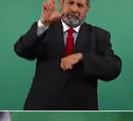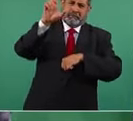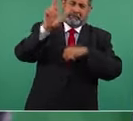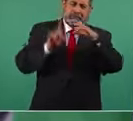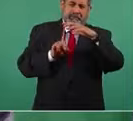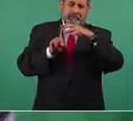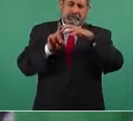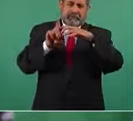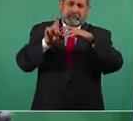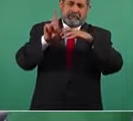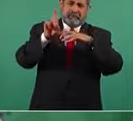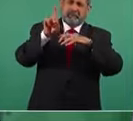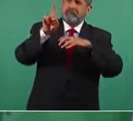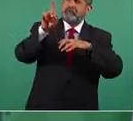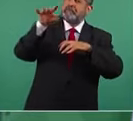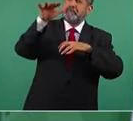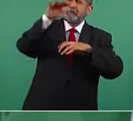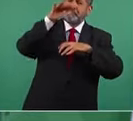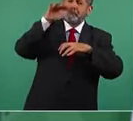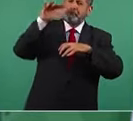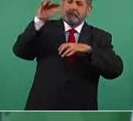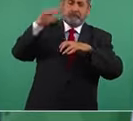Al que quiere ir allá, al espacio.